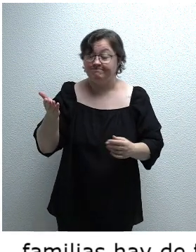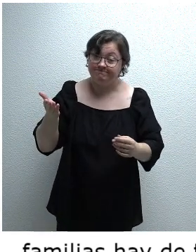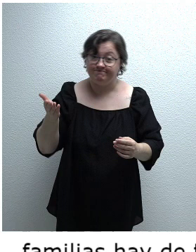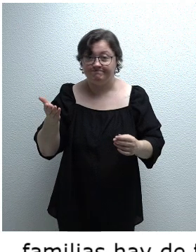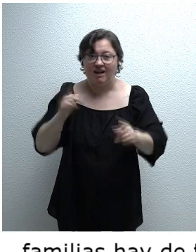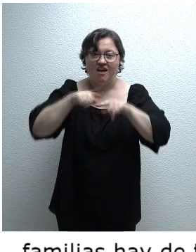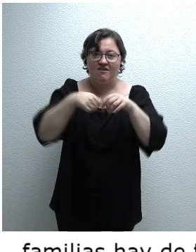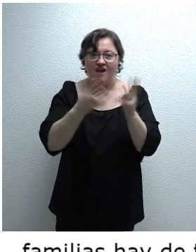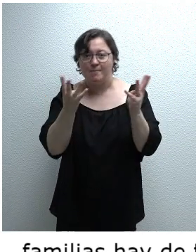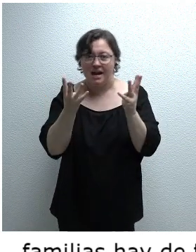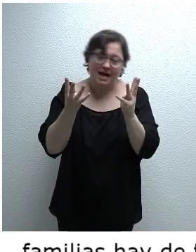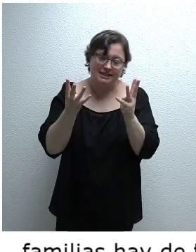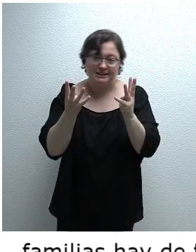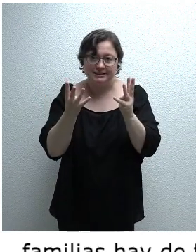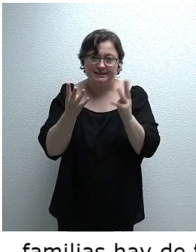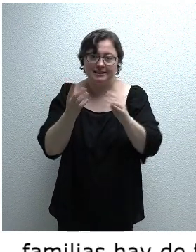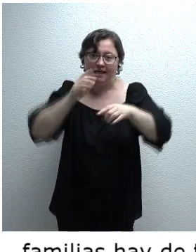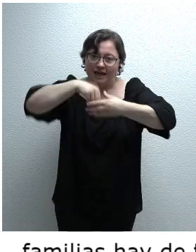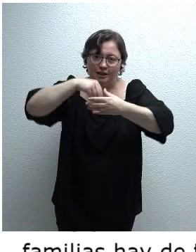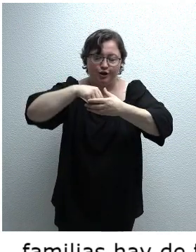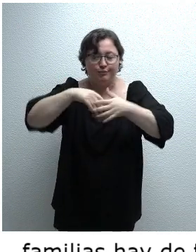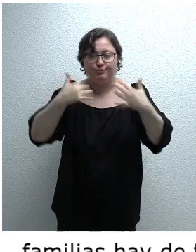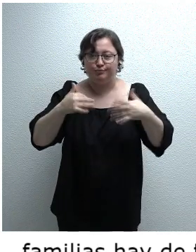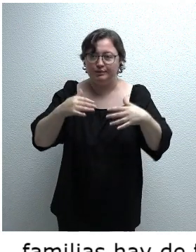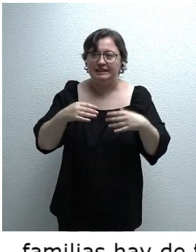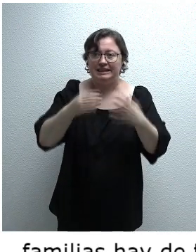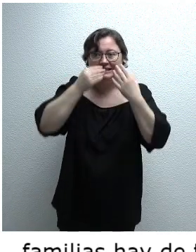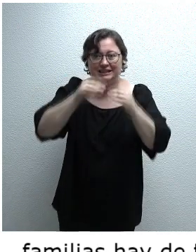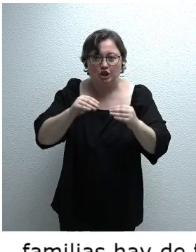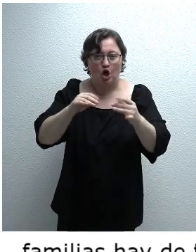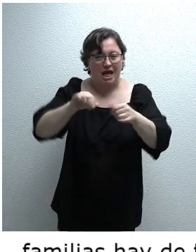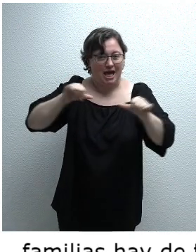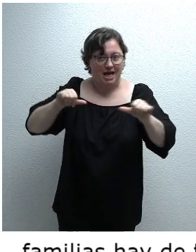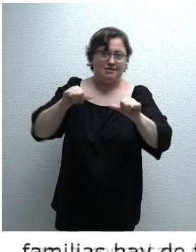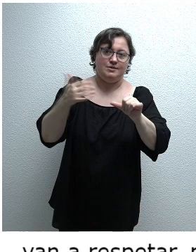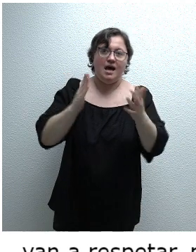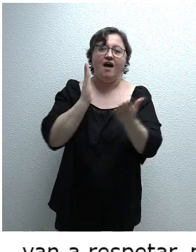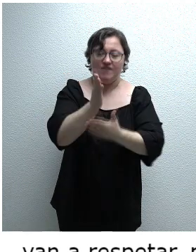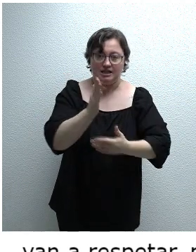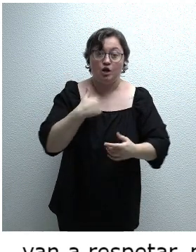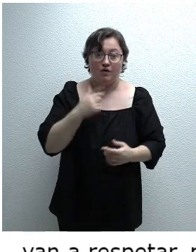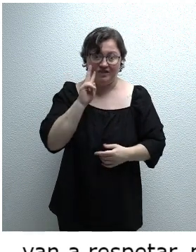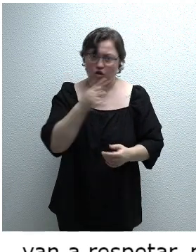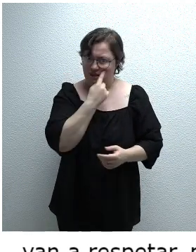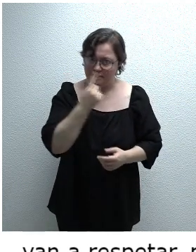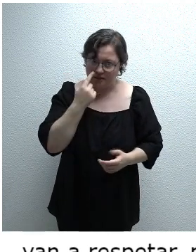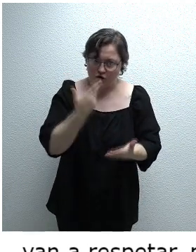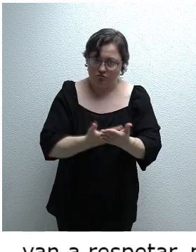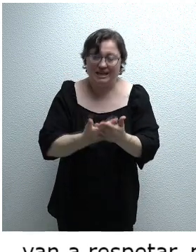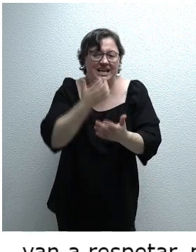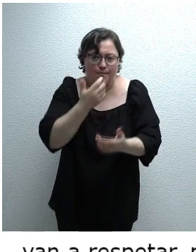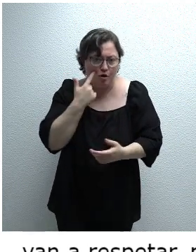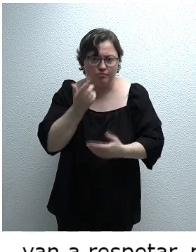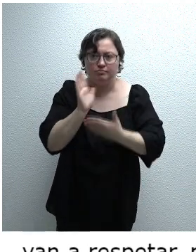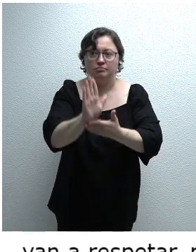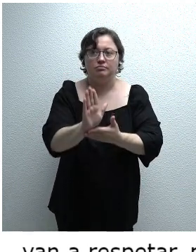entramados familiares entran en juego muchísimas cosas, muchísima historia. Yo he llegado a ver, para poner un ejemplo,